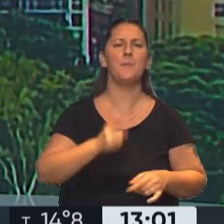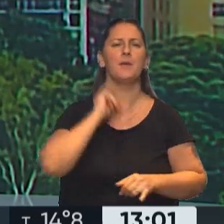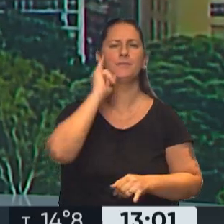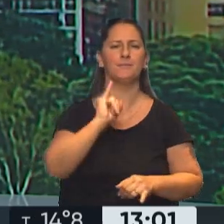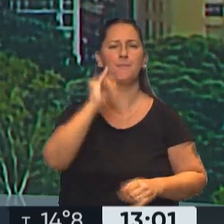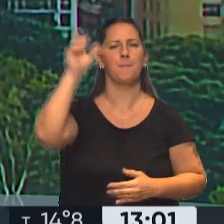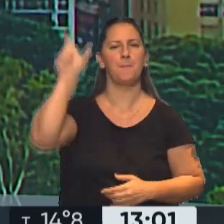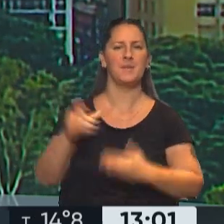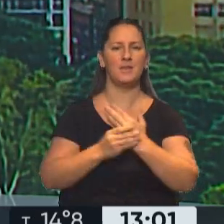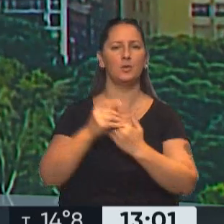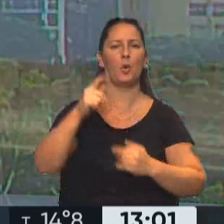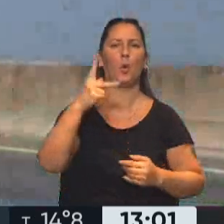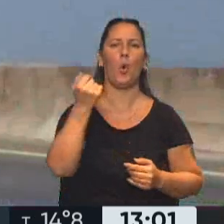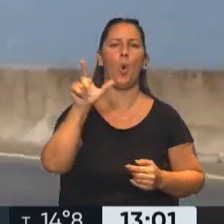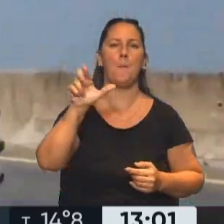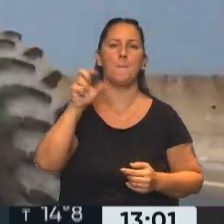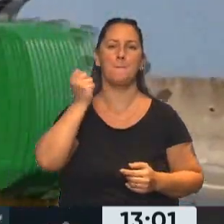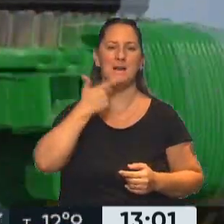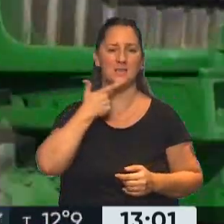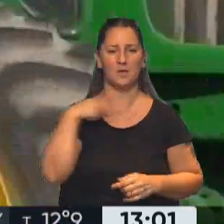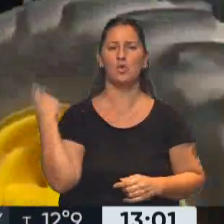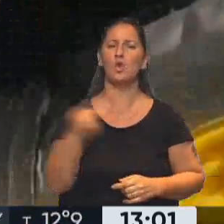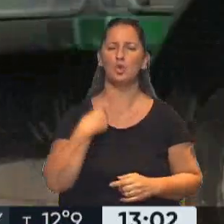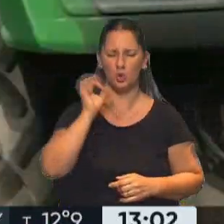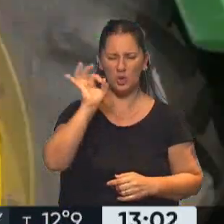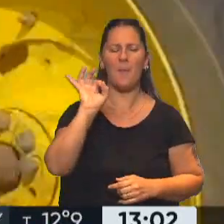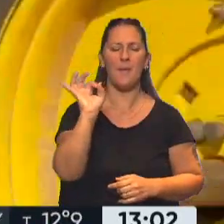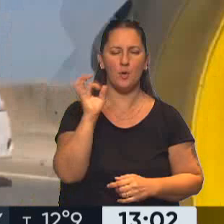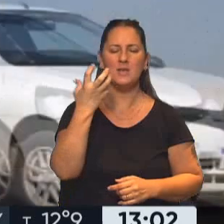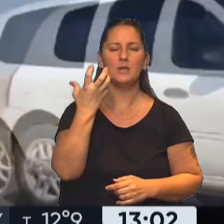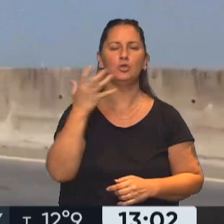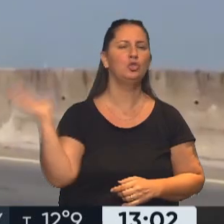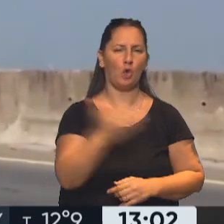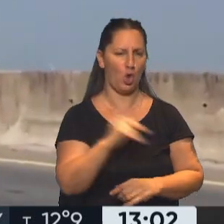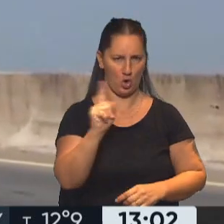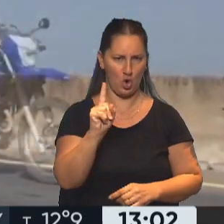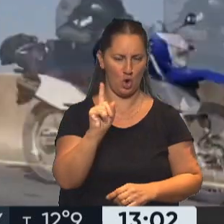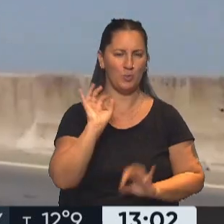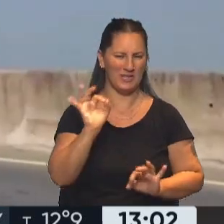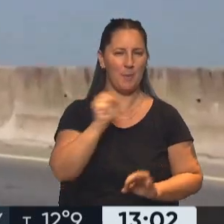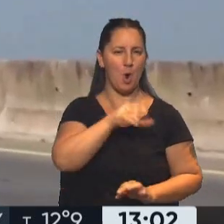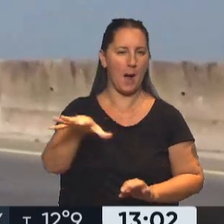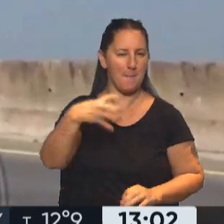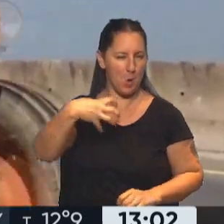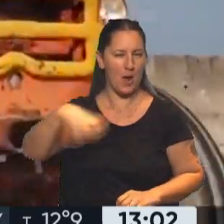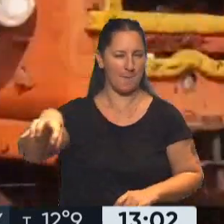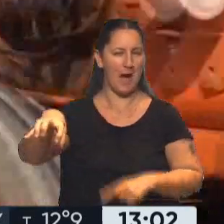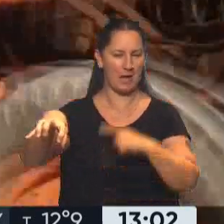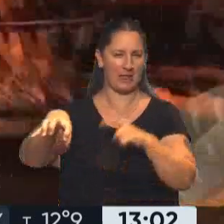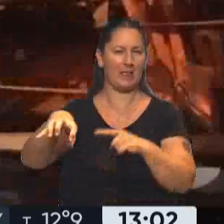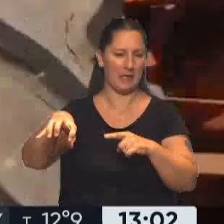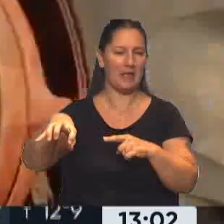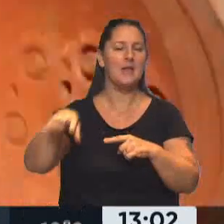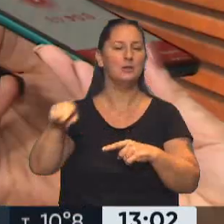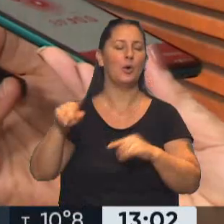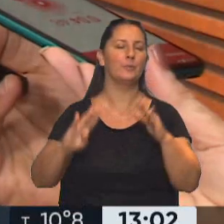el ministro Matías Culfas. Ya sabemos que hay un sector, no todo, hay un sector del campo que es un